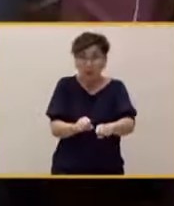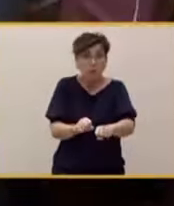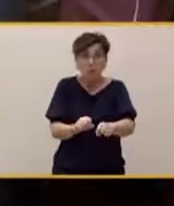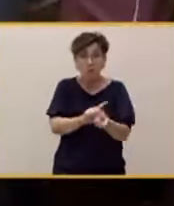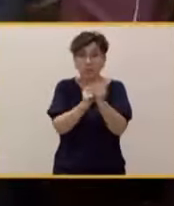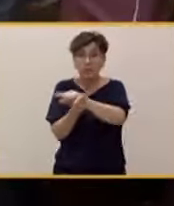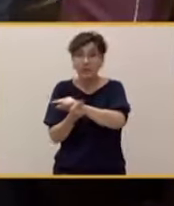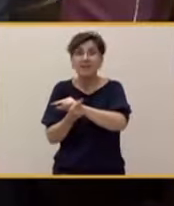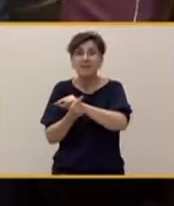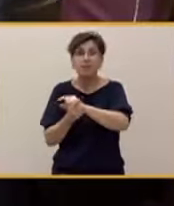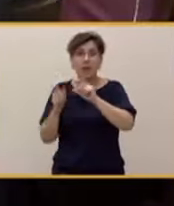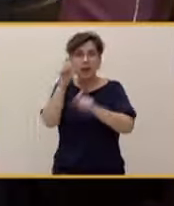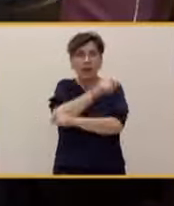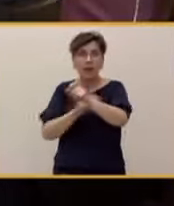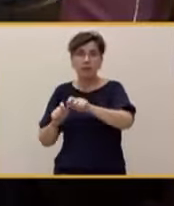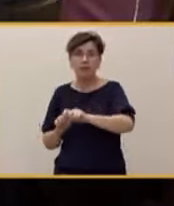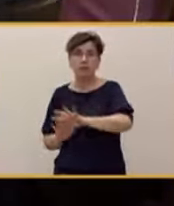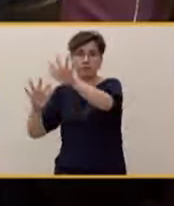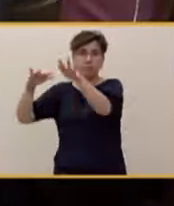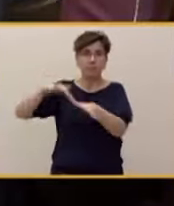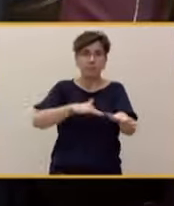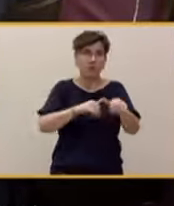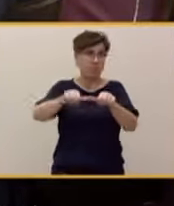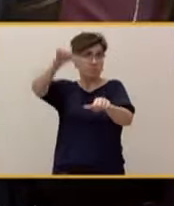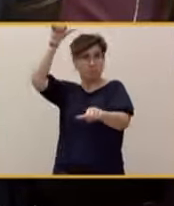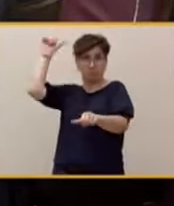oposición a la oposición. Por eso digo, no sé si exactamente